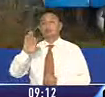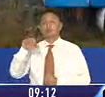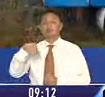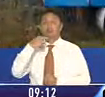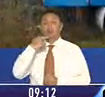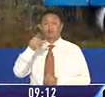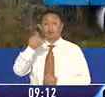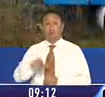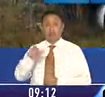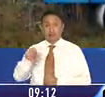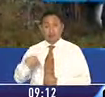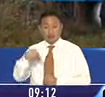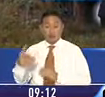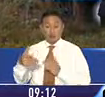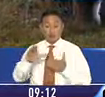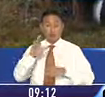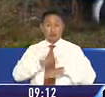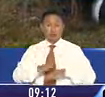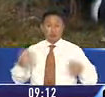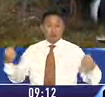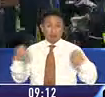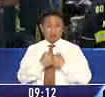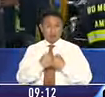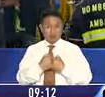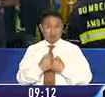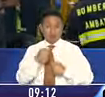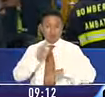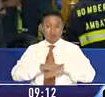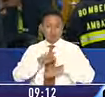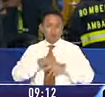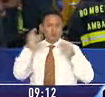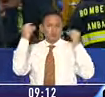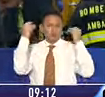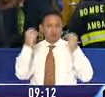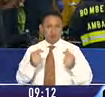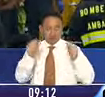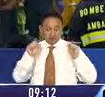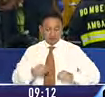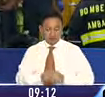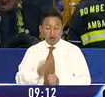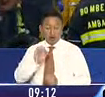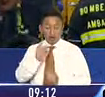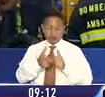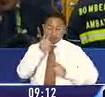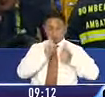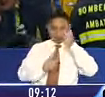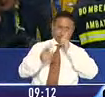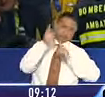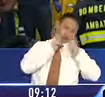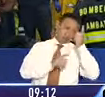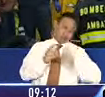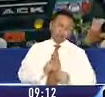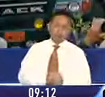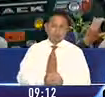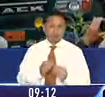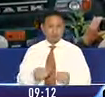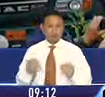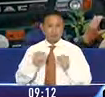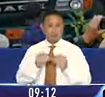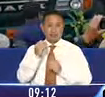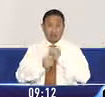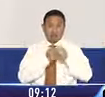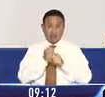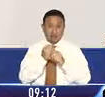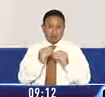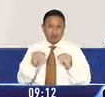que el número de fallecidos por accidentes en las vías, cuya causa es el exceso de velocidad y el consumo de alcohol, incrementa con el pasar de los